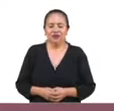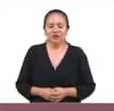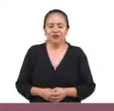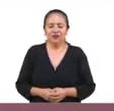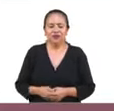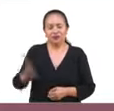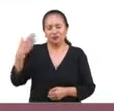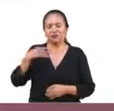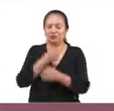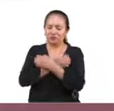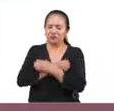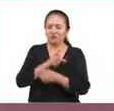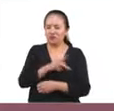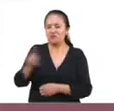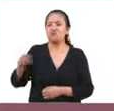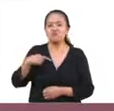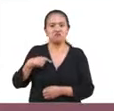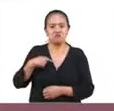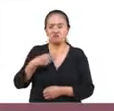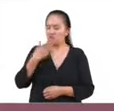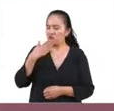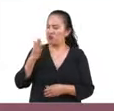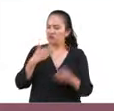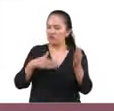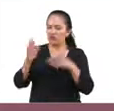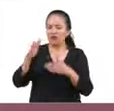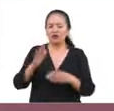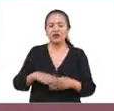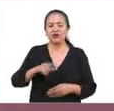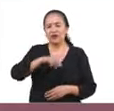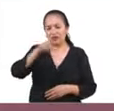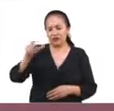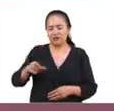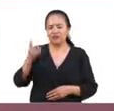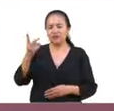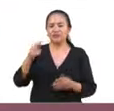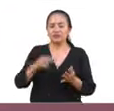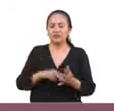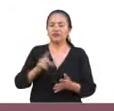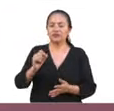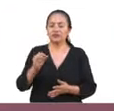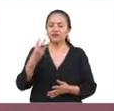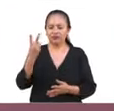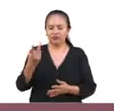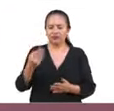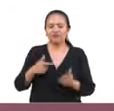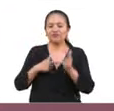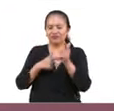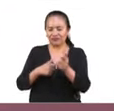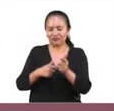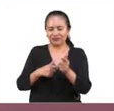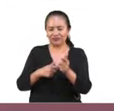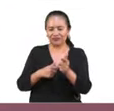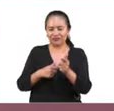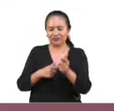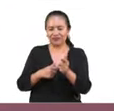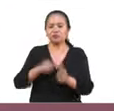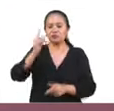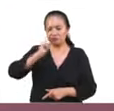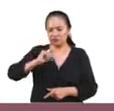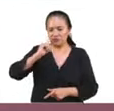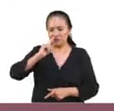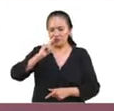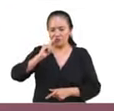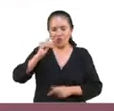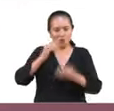popular. Este fue un éxito. En 2022, a través de esta iniciativa, surge el proyecto Empoderamiento de